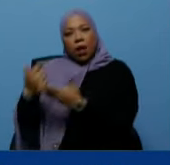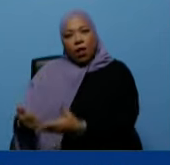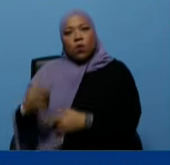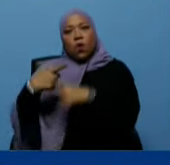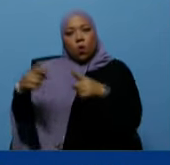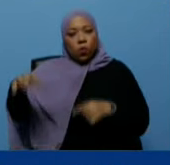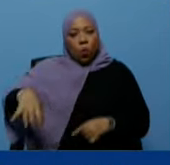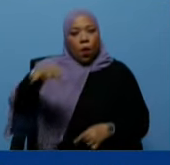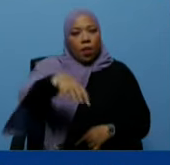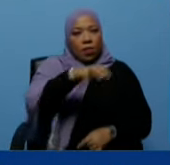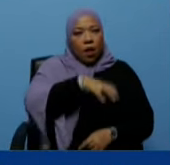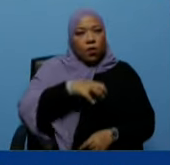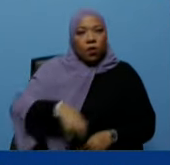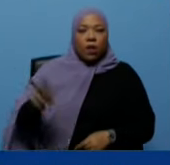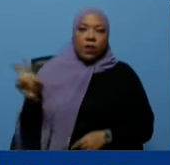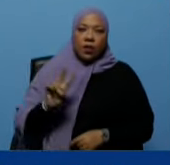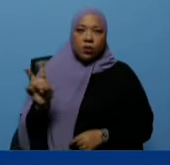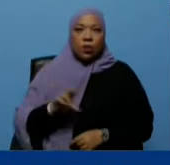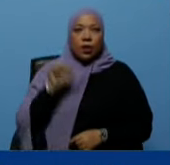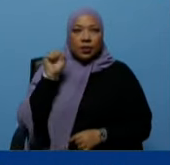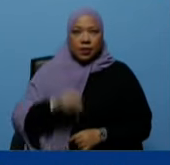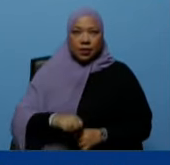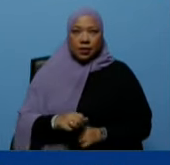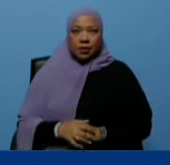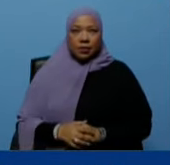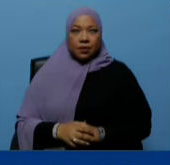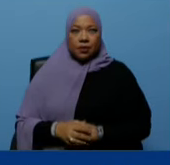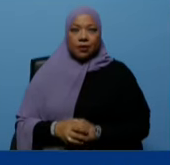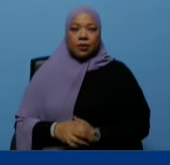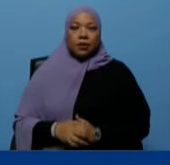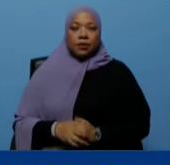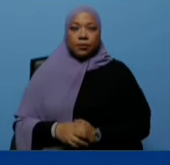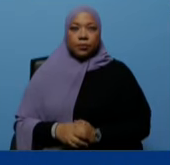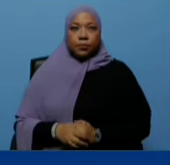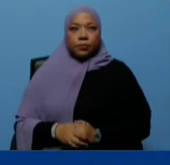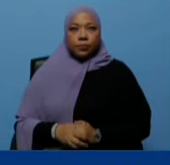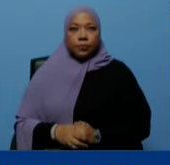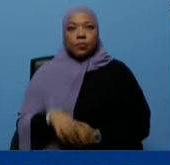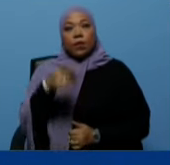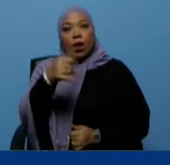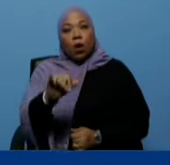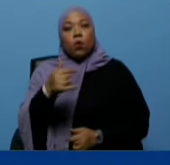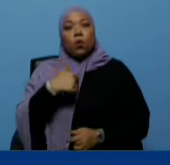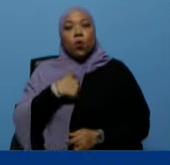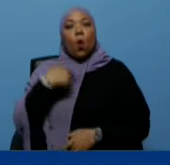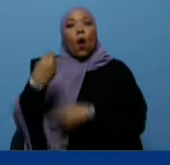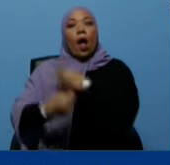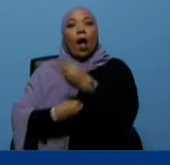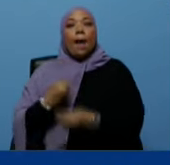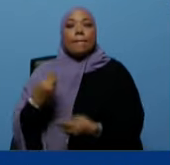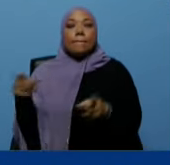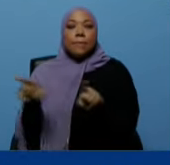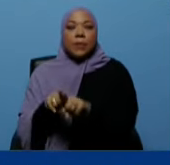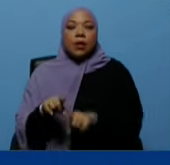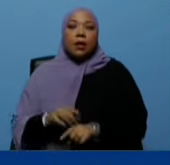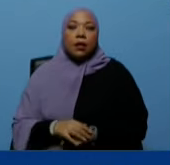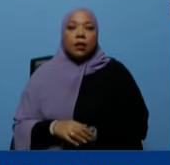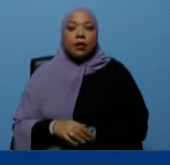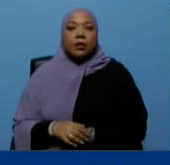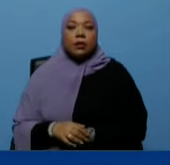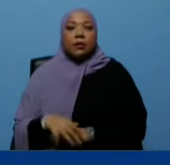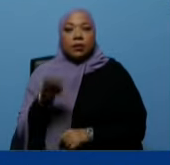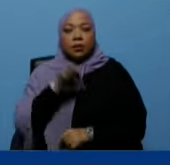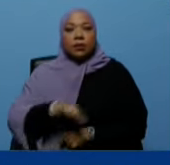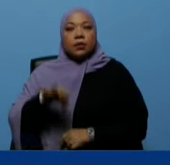claro que sí. Y fíjense, por eso es que yo digo que nosotros